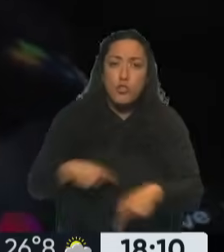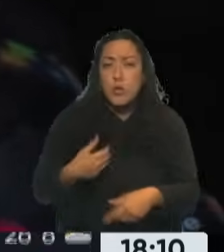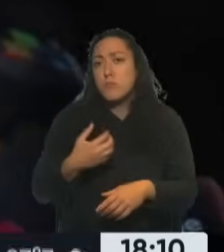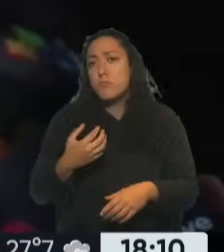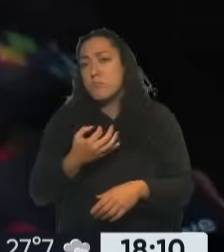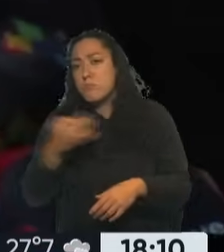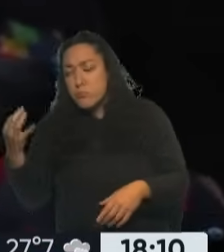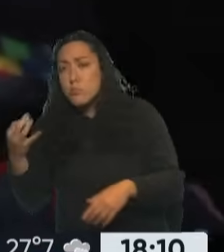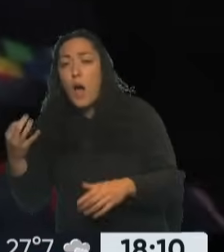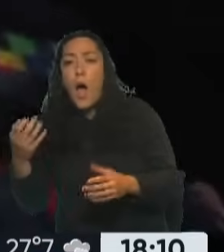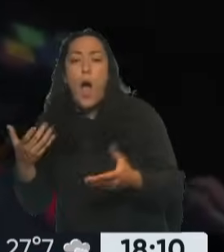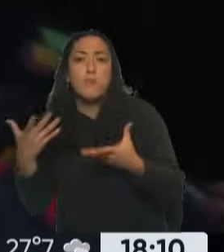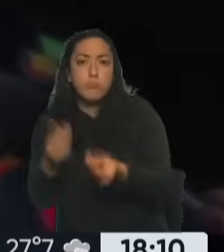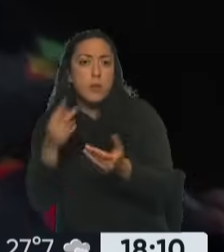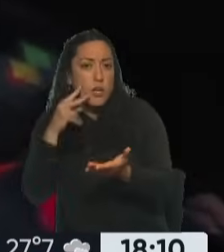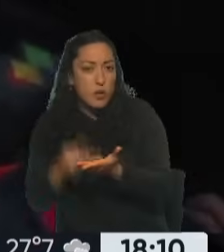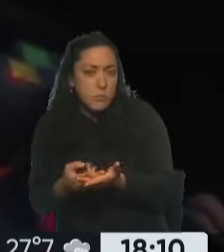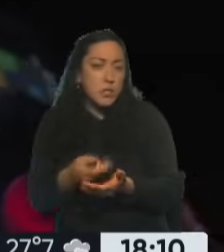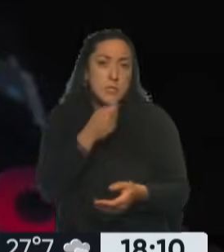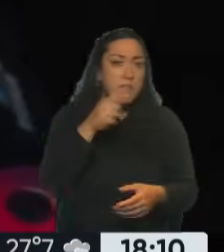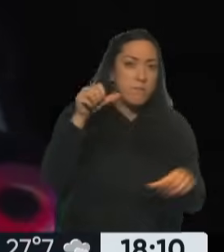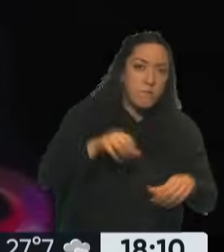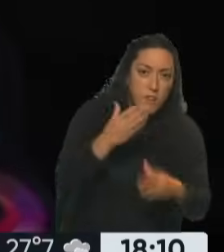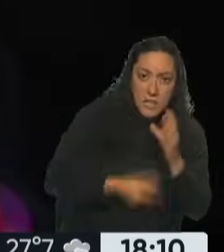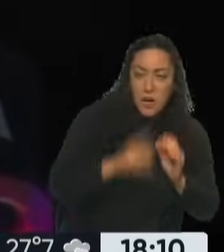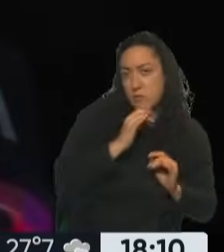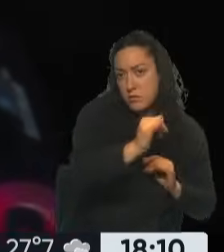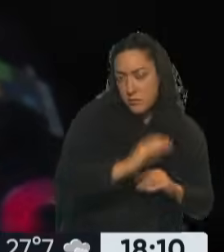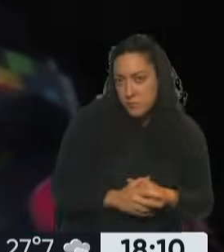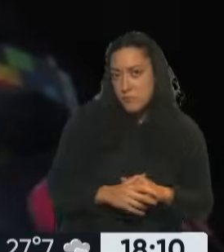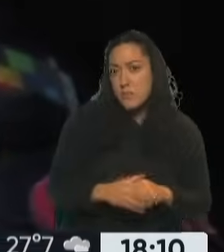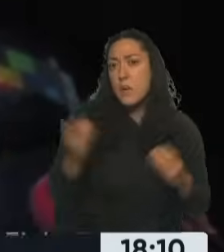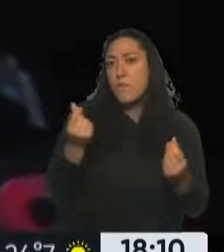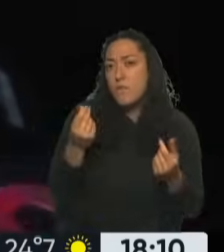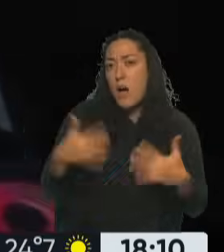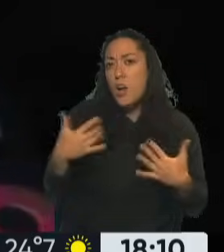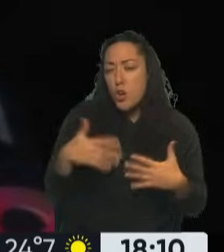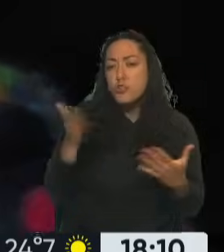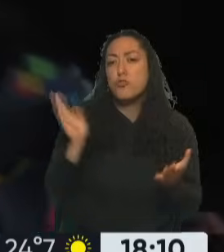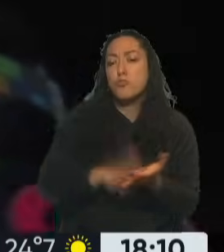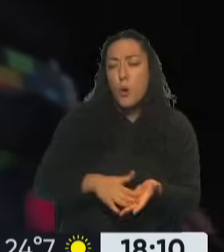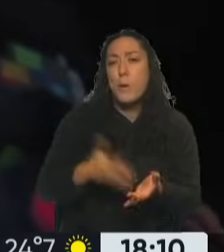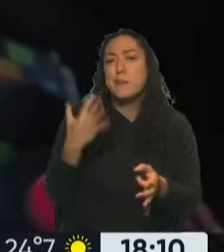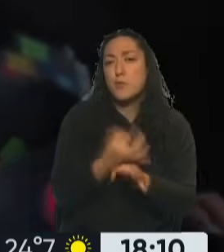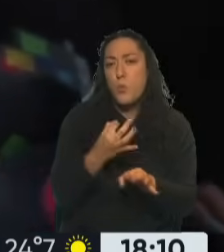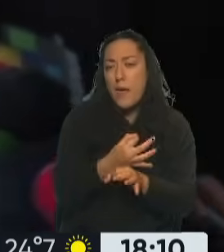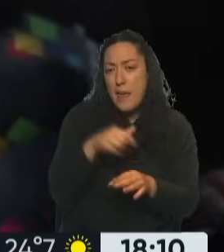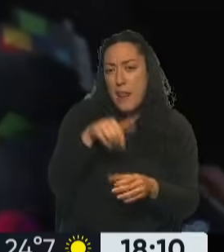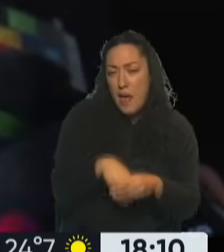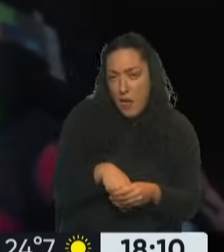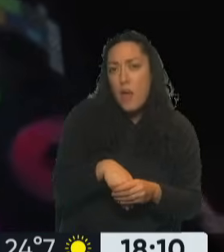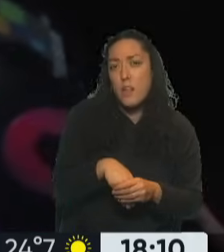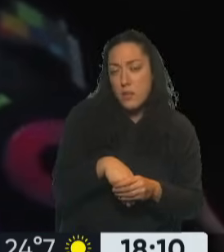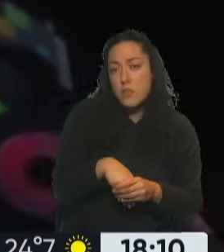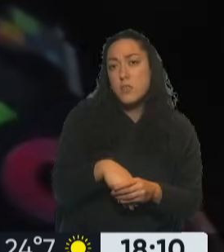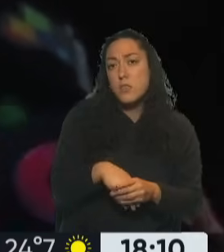los errores, que no dejen los ideales. Valoró muchísimo lo que se hace acá en la escuela, en la